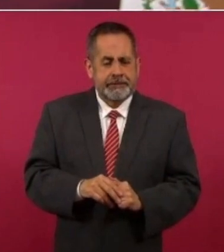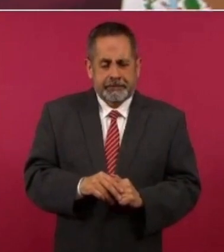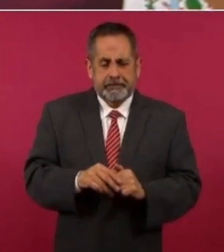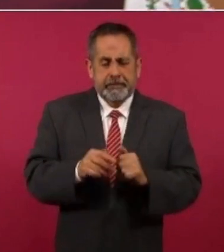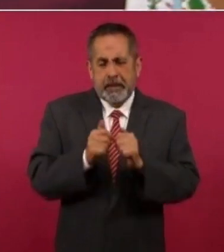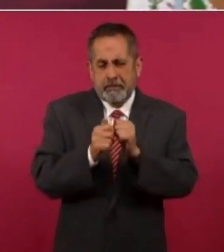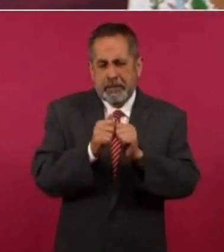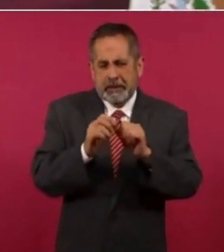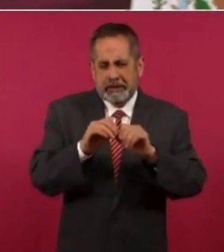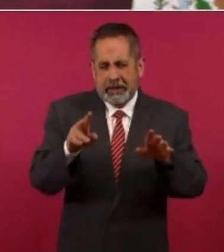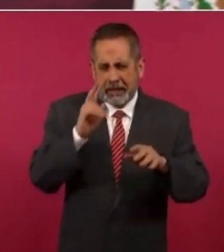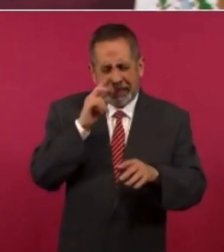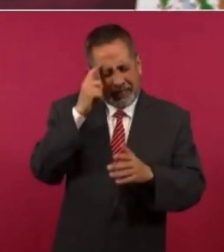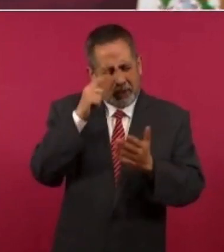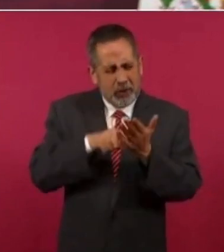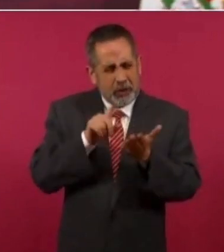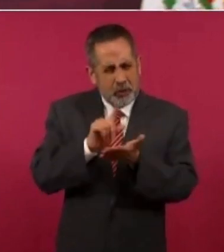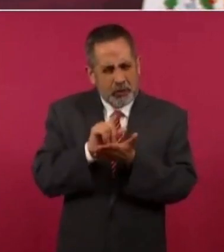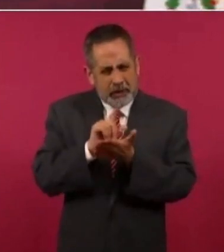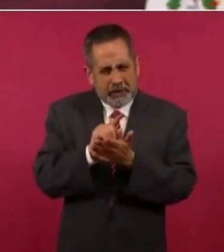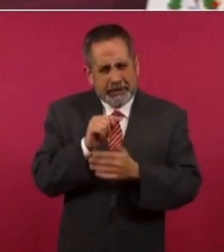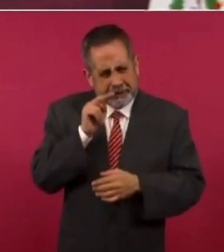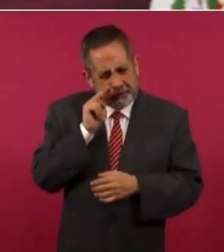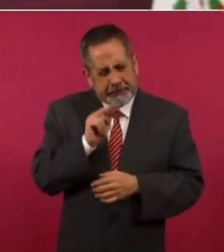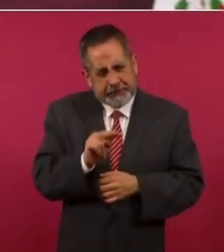mensaje, creo que en Twitter,